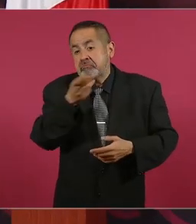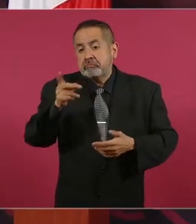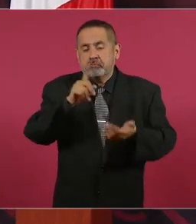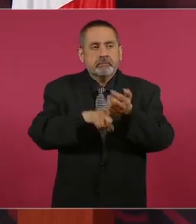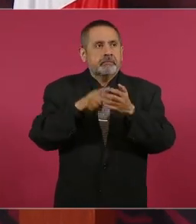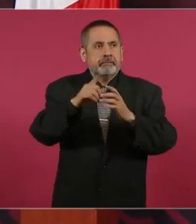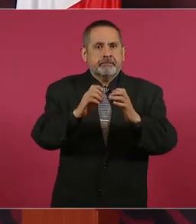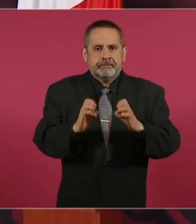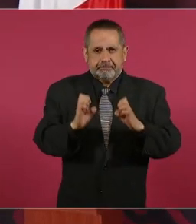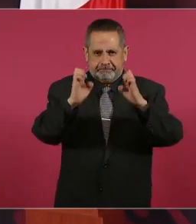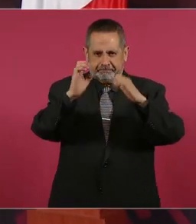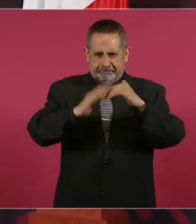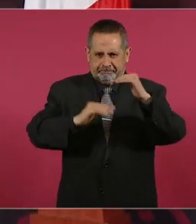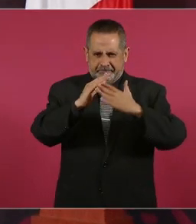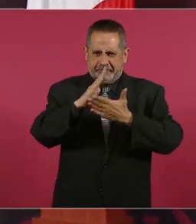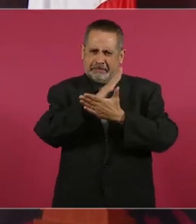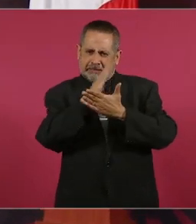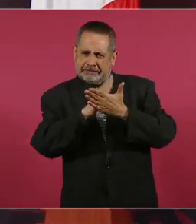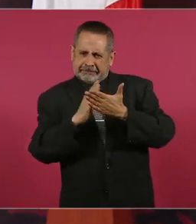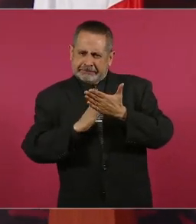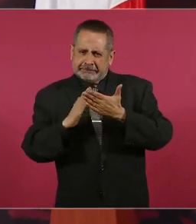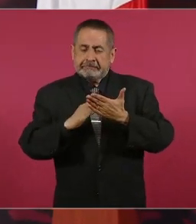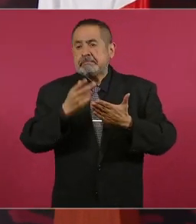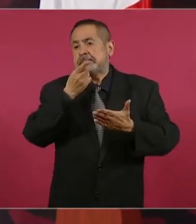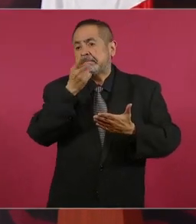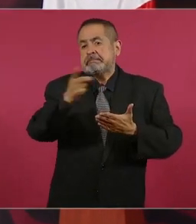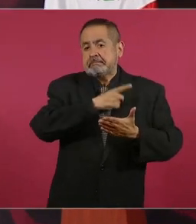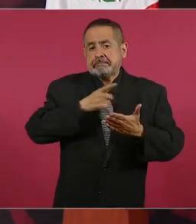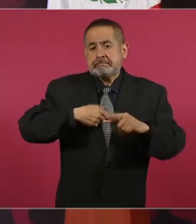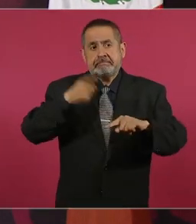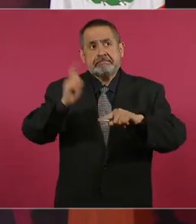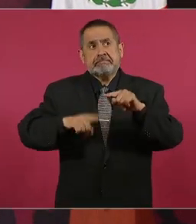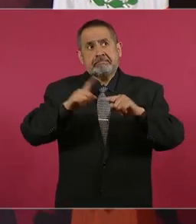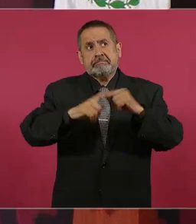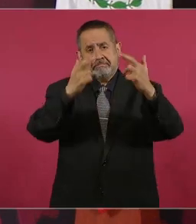estructurales y que había que tirarlo.